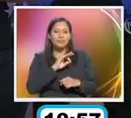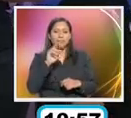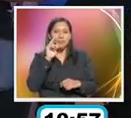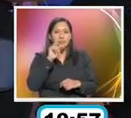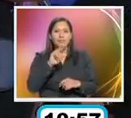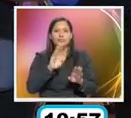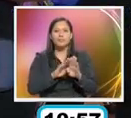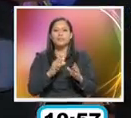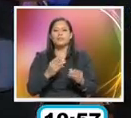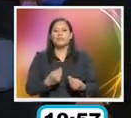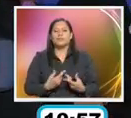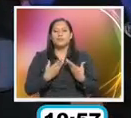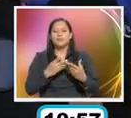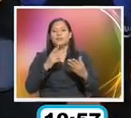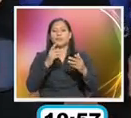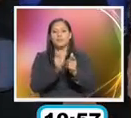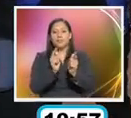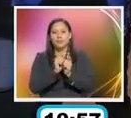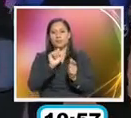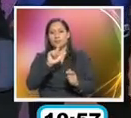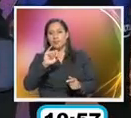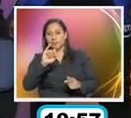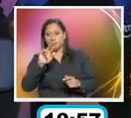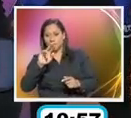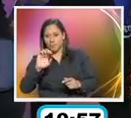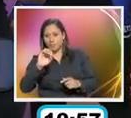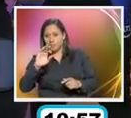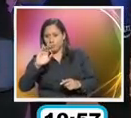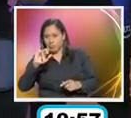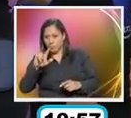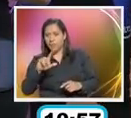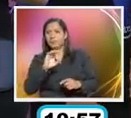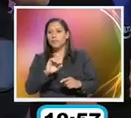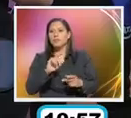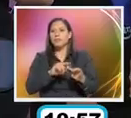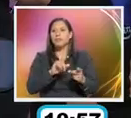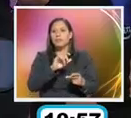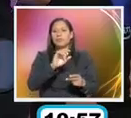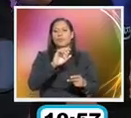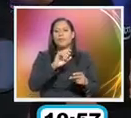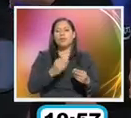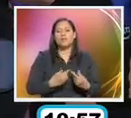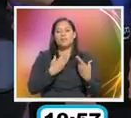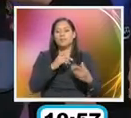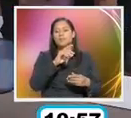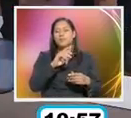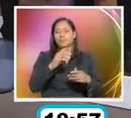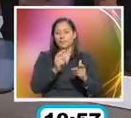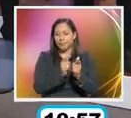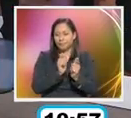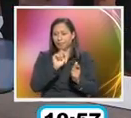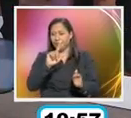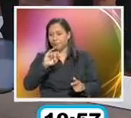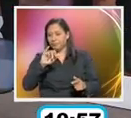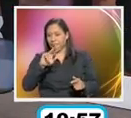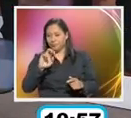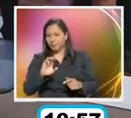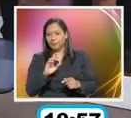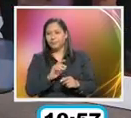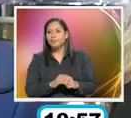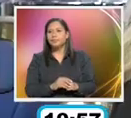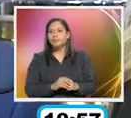encontrar como la refrescante Banda Aljibe oficial o la refrescante Banda Aljibe, así nada más, para todos ustedes. Así es, en el Twitter nos pueden encontrar